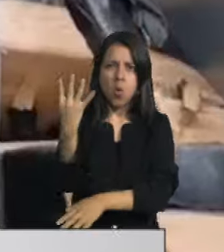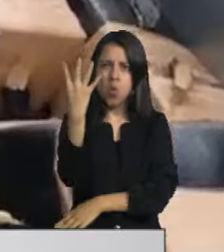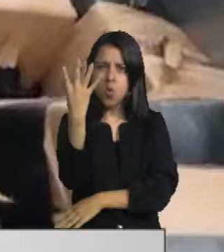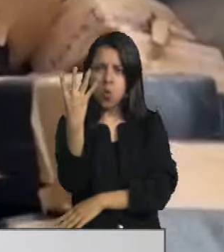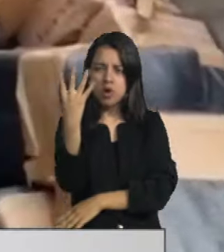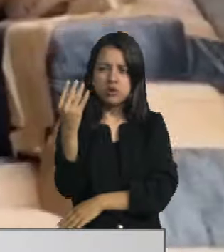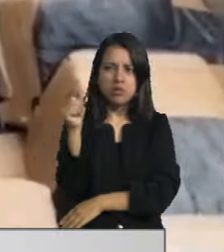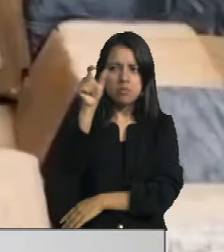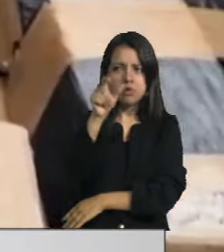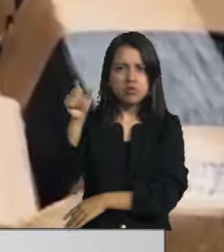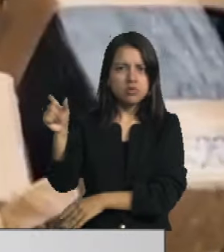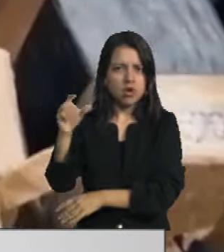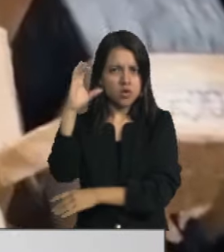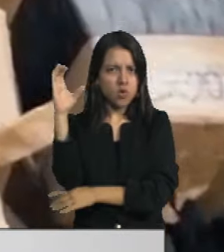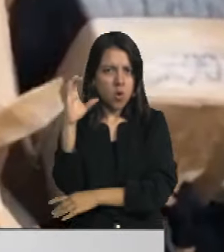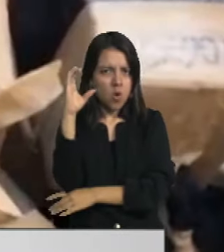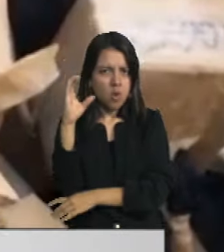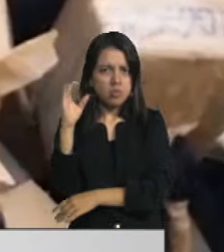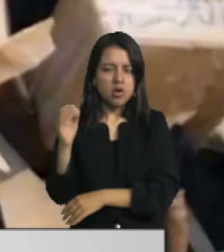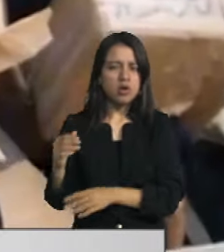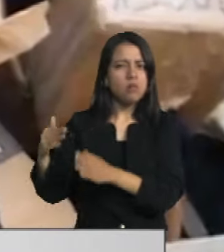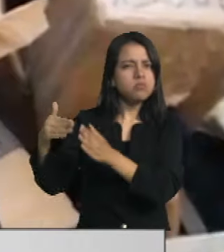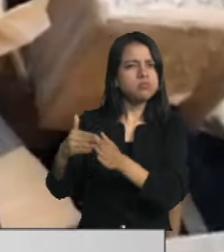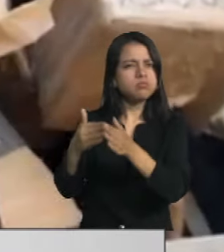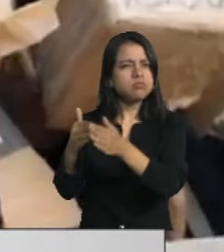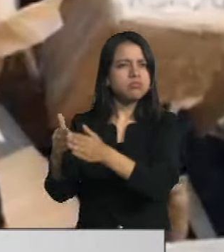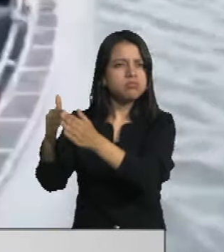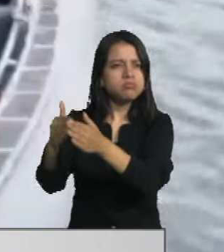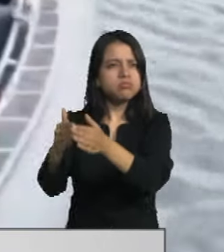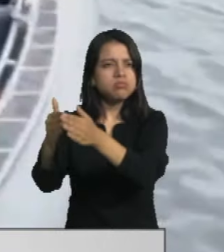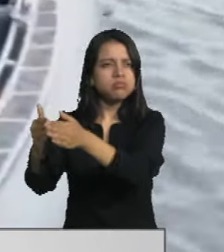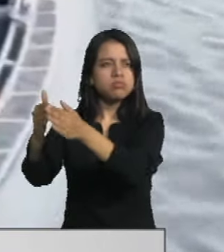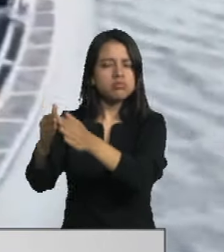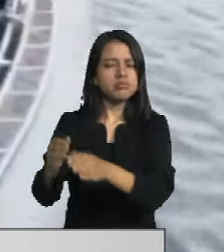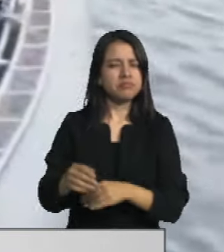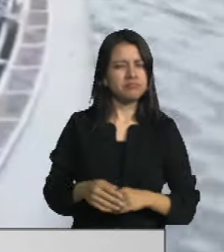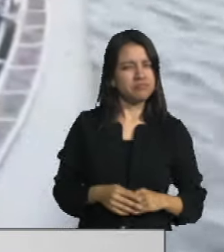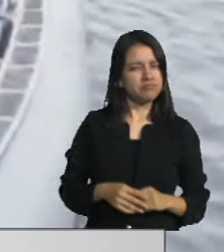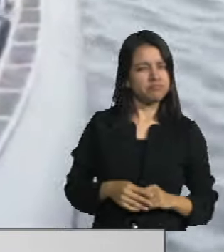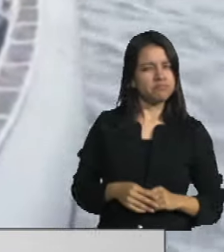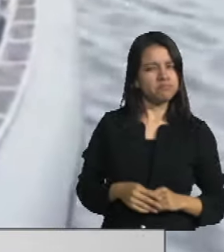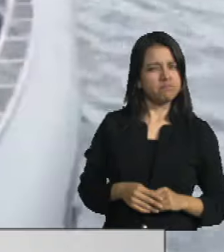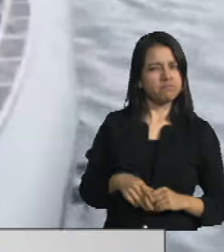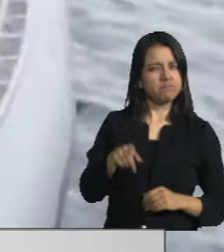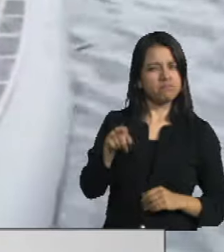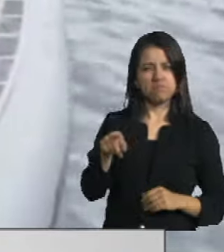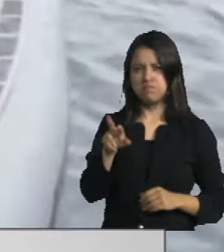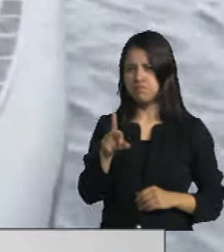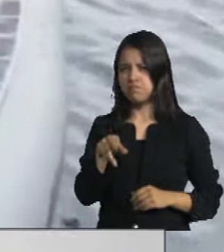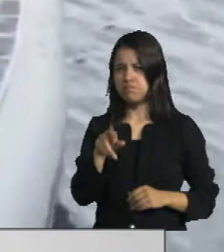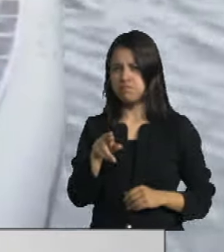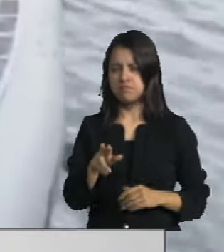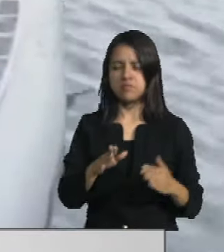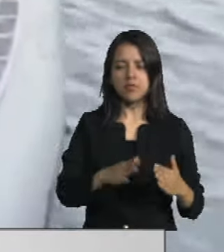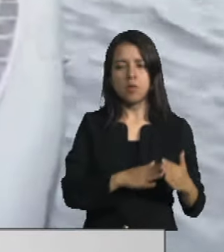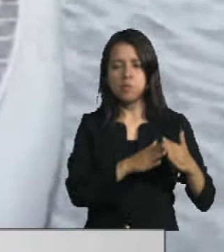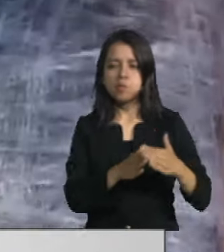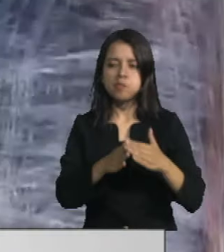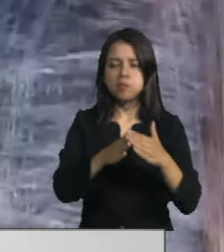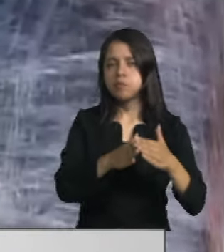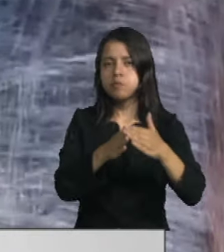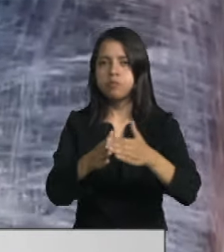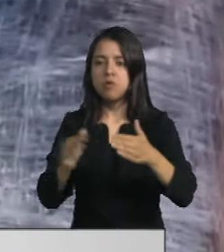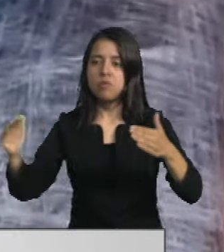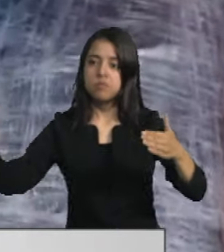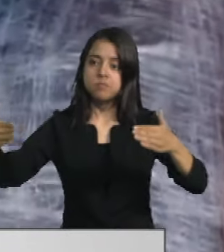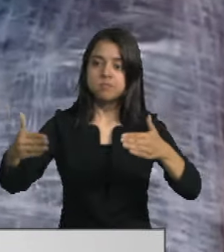sujetos de nacionalidad colombiana mientras navegaba en aguas del Pacífico Sur. En la embarcación eran transportados 67 bultos negros